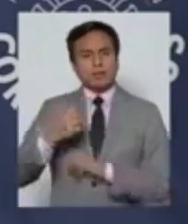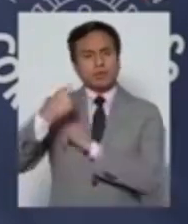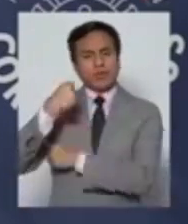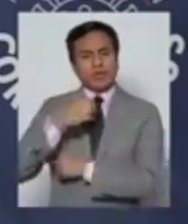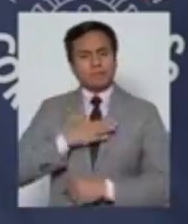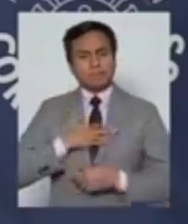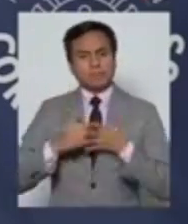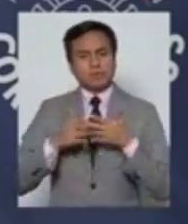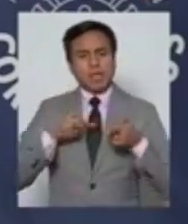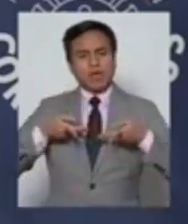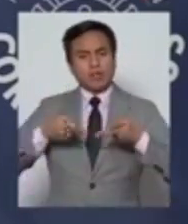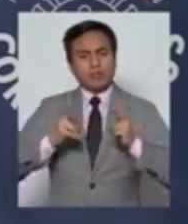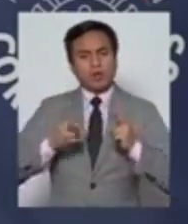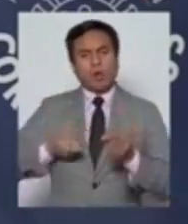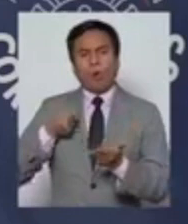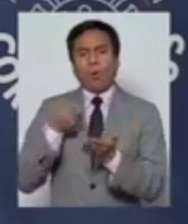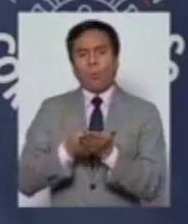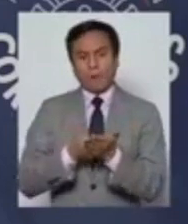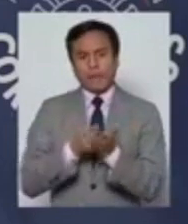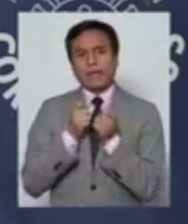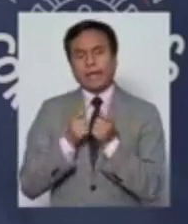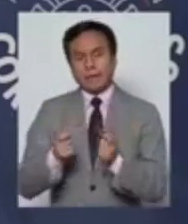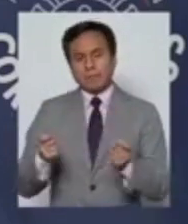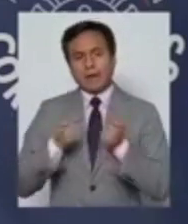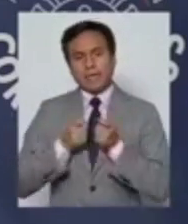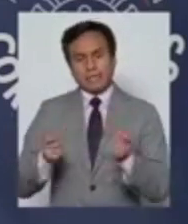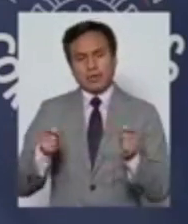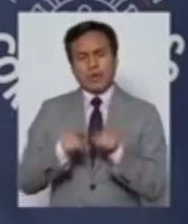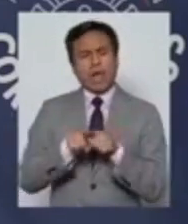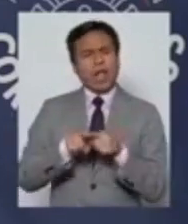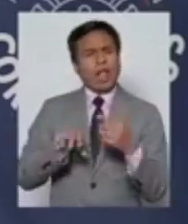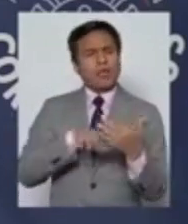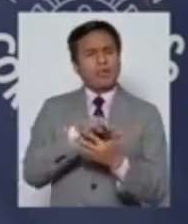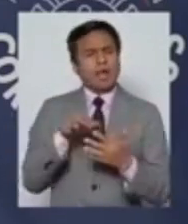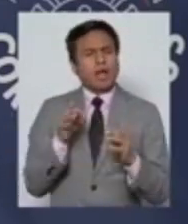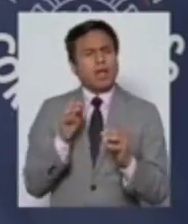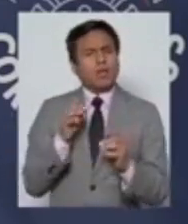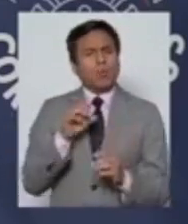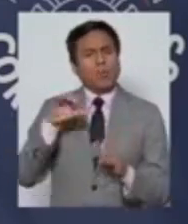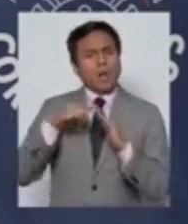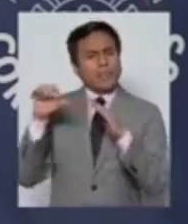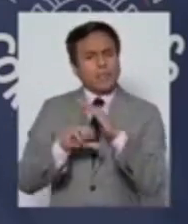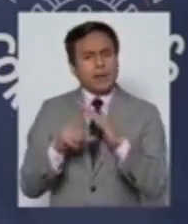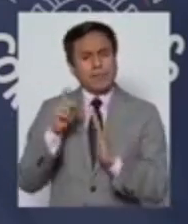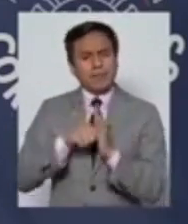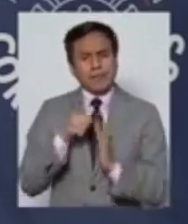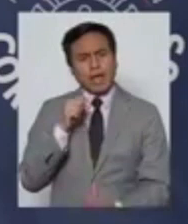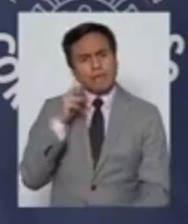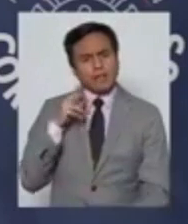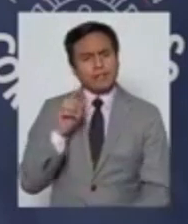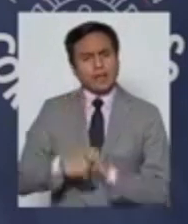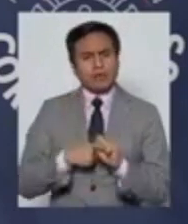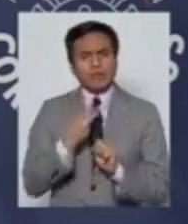mano, digamos, una autorización de una compra para una campaña que es Violencia en Cuarentena, que es del mes de abril de este año, por 22 millones